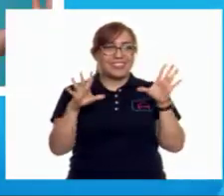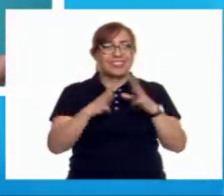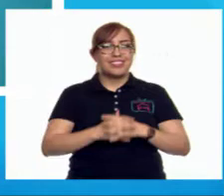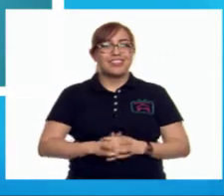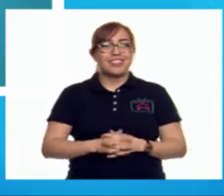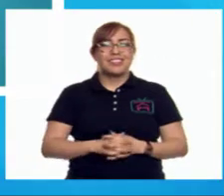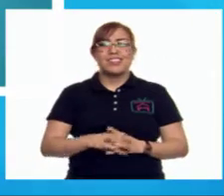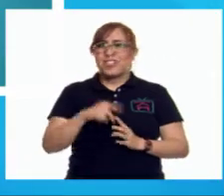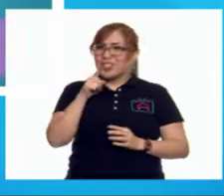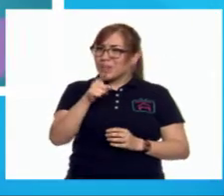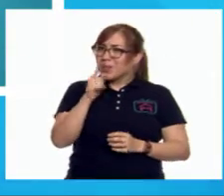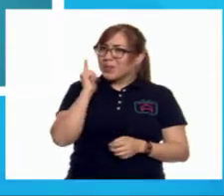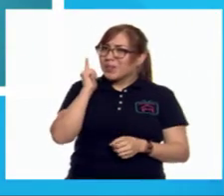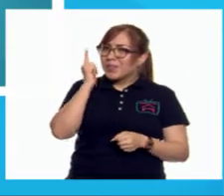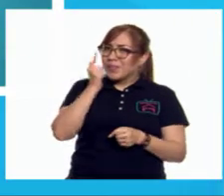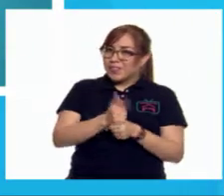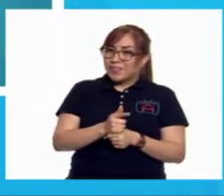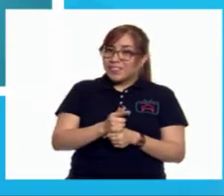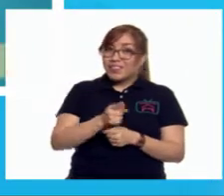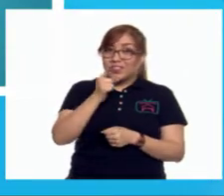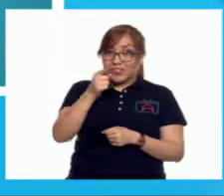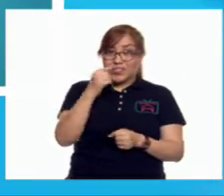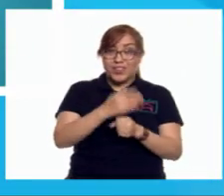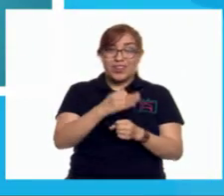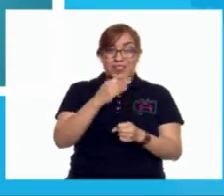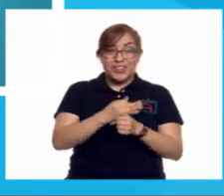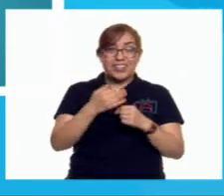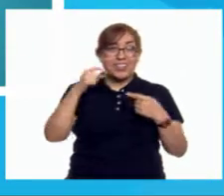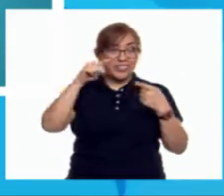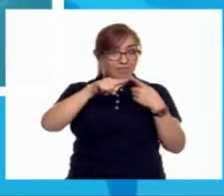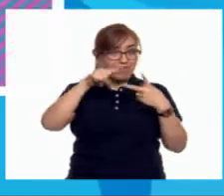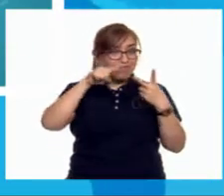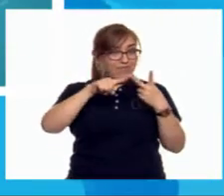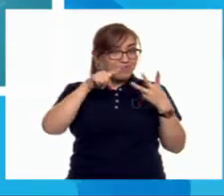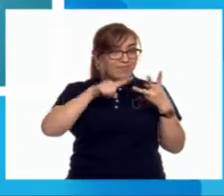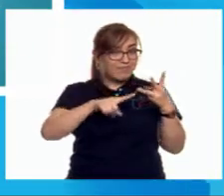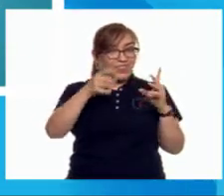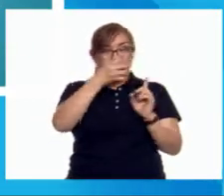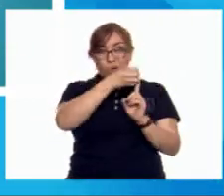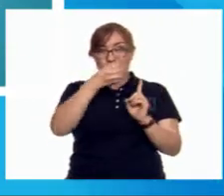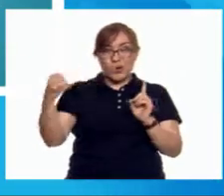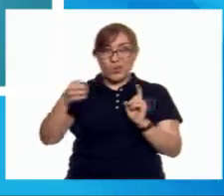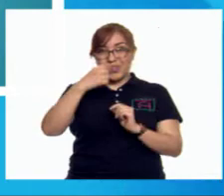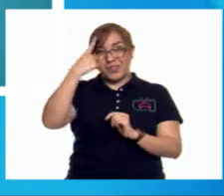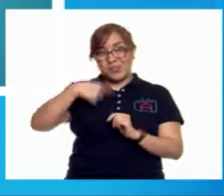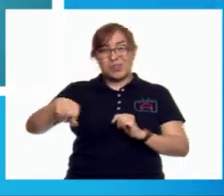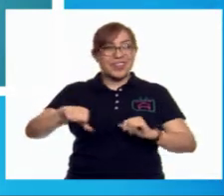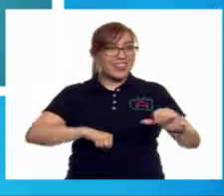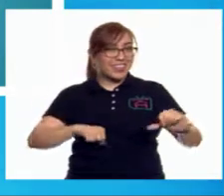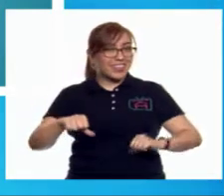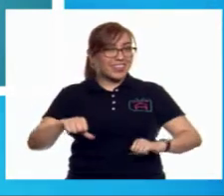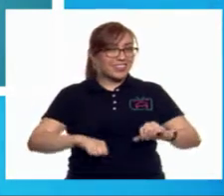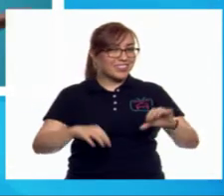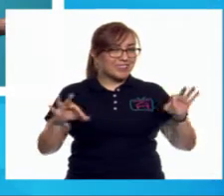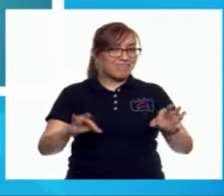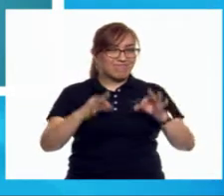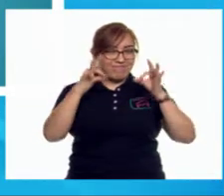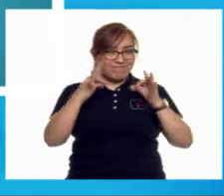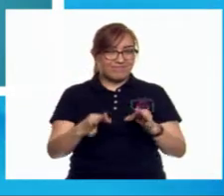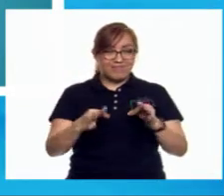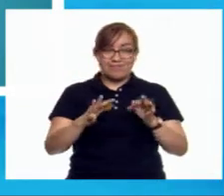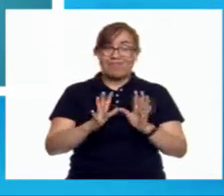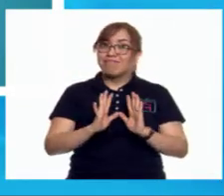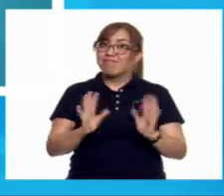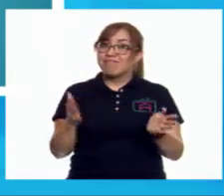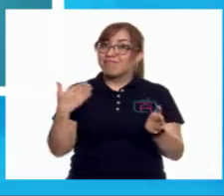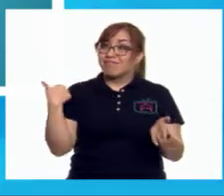¿Te diste cuenta? Seguiste 3 pasos en orden para finalizar la actividad. ¡Has sido programado todo este